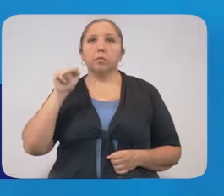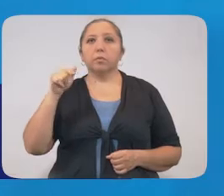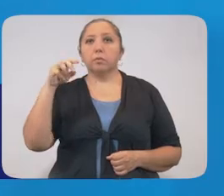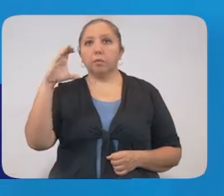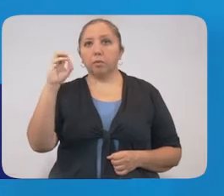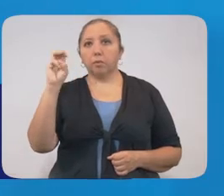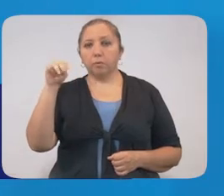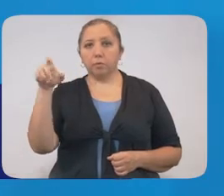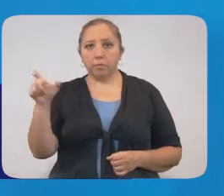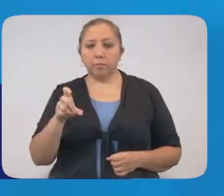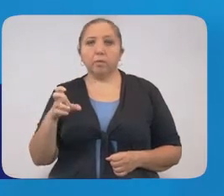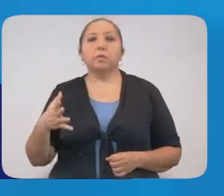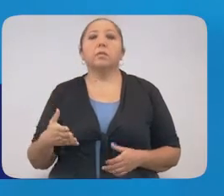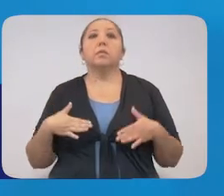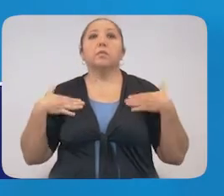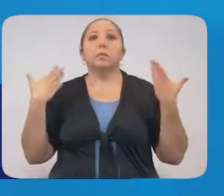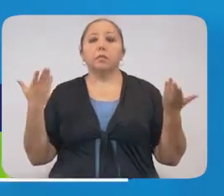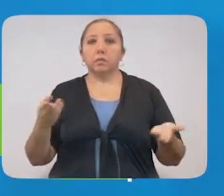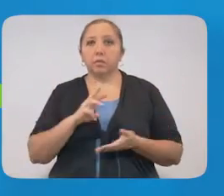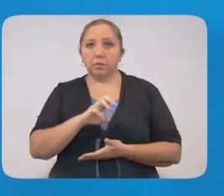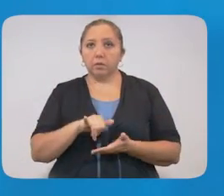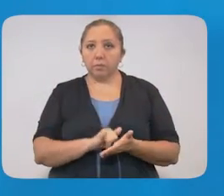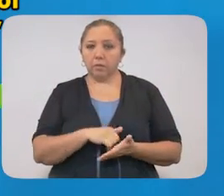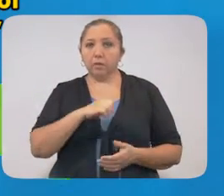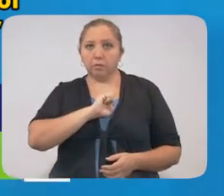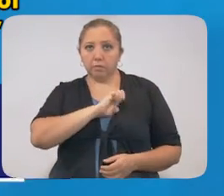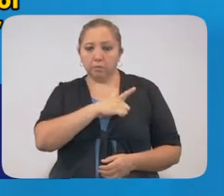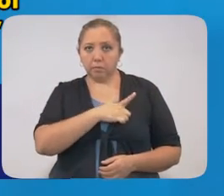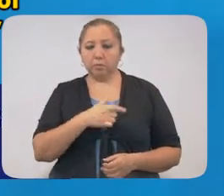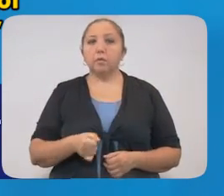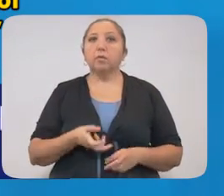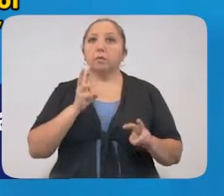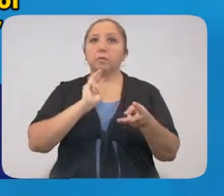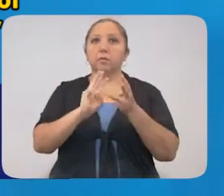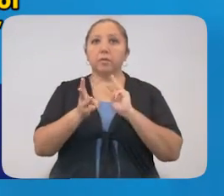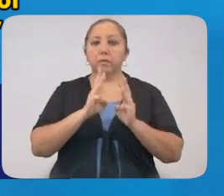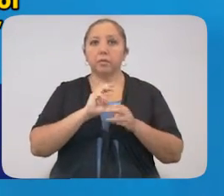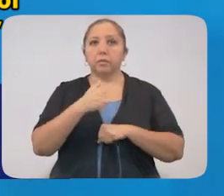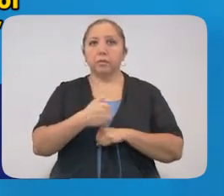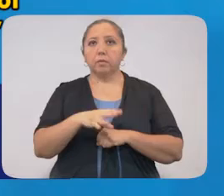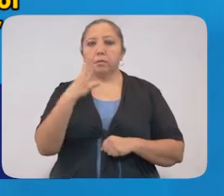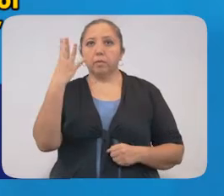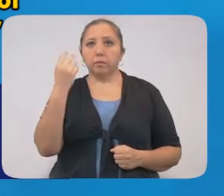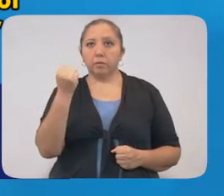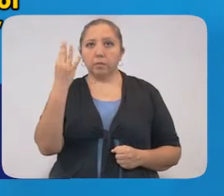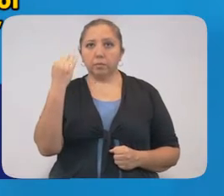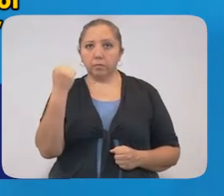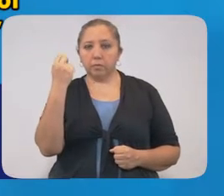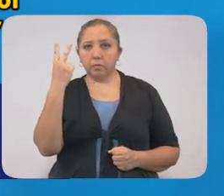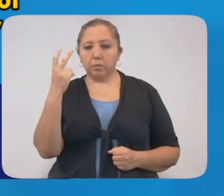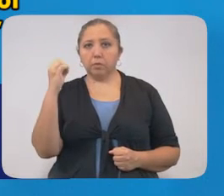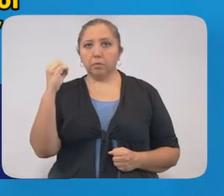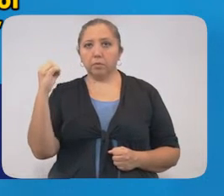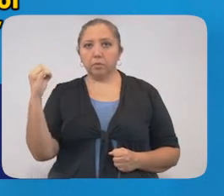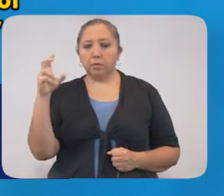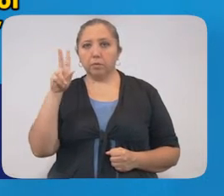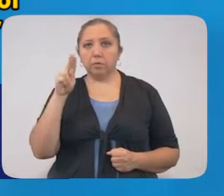coronavirus.yucatan.gob.mx también se ofrece información en maya y en español. El chat de WhatsApp en el número